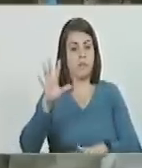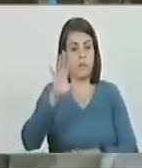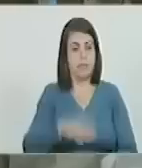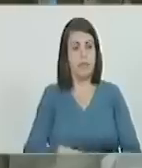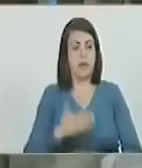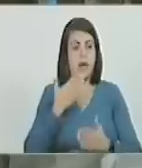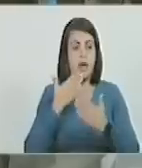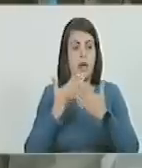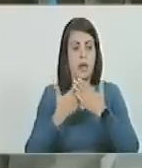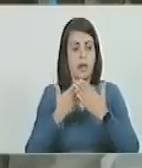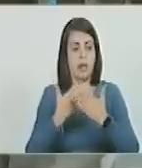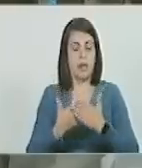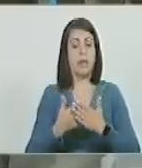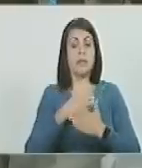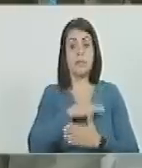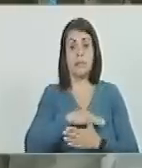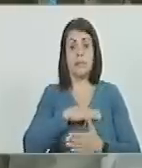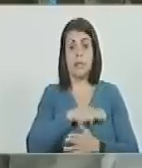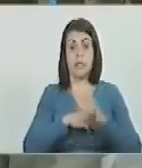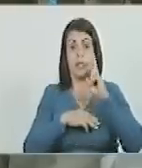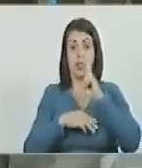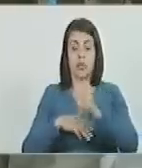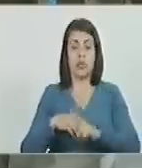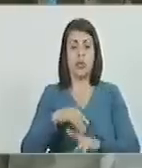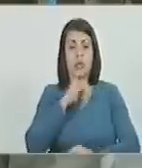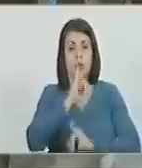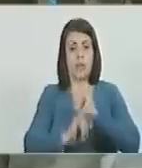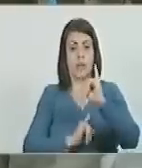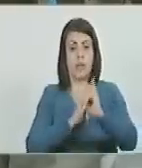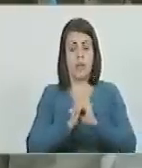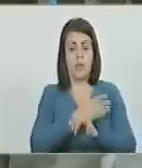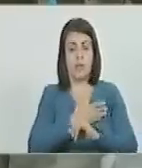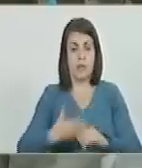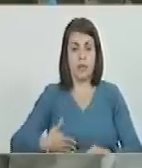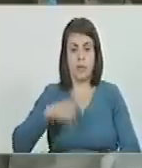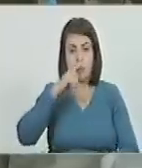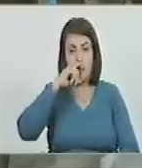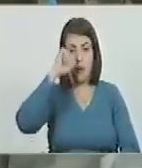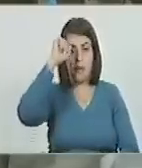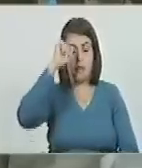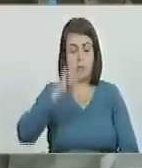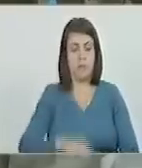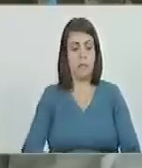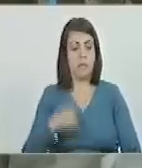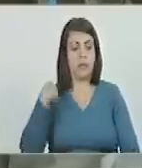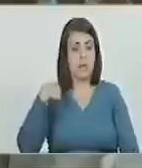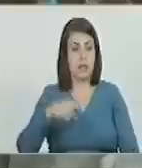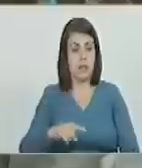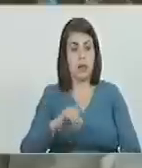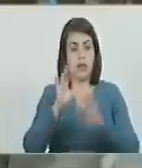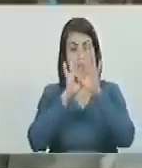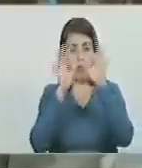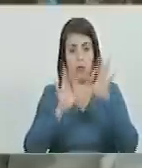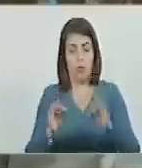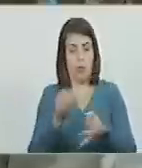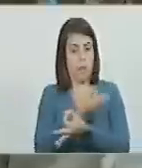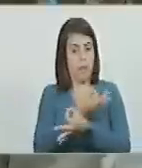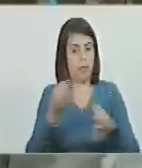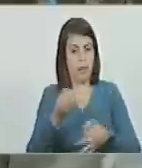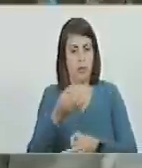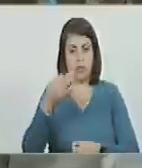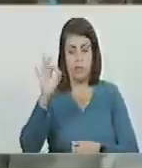Y gracias a la visión internacional del presidente Nicolás Maduro de tener como herramienta